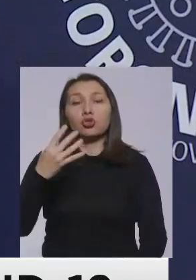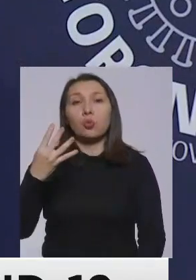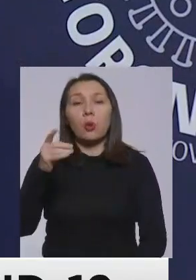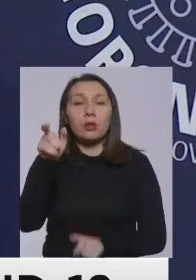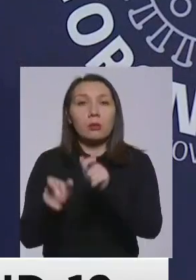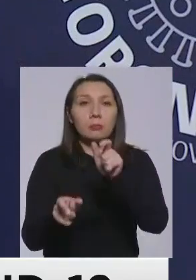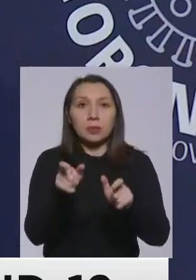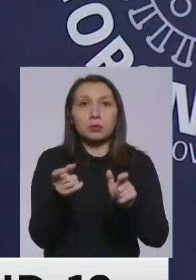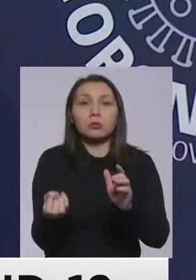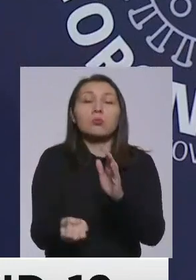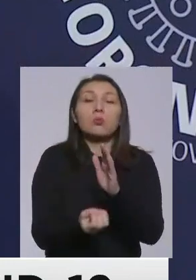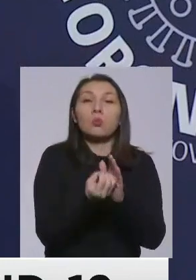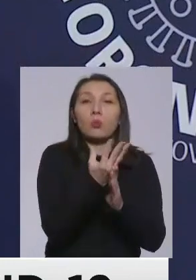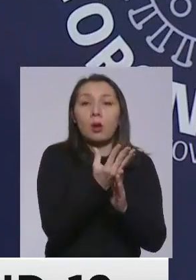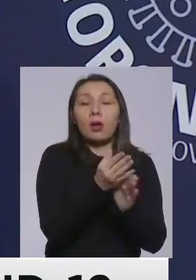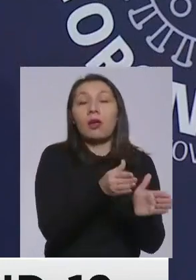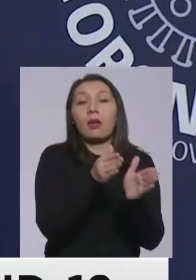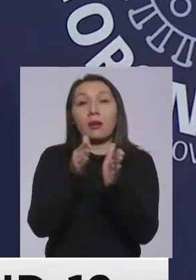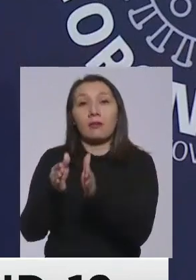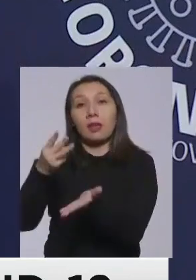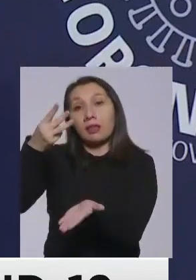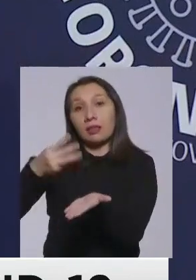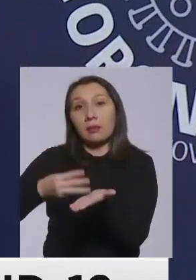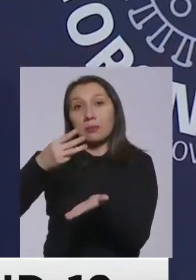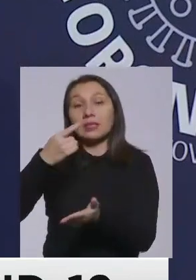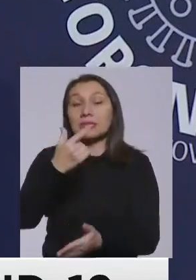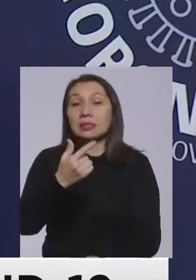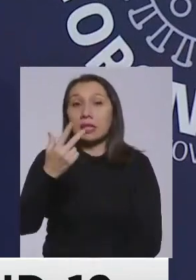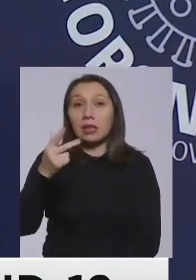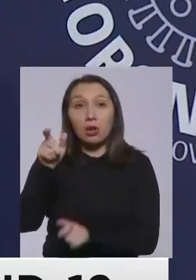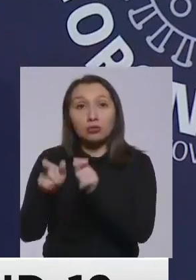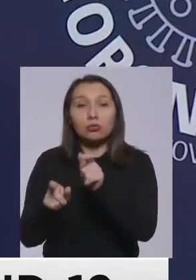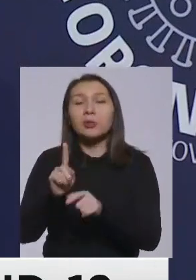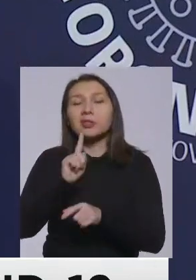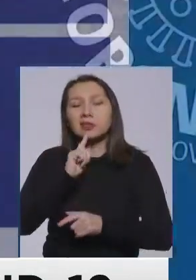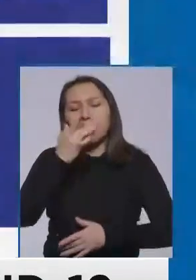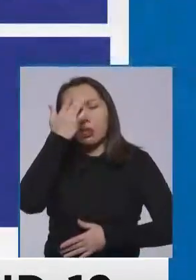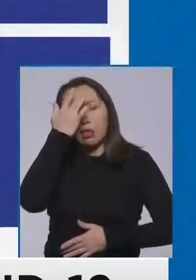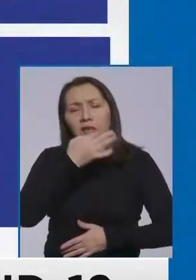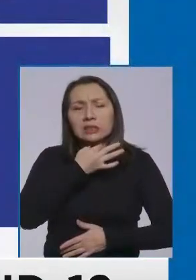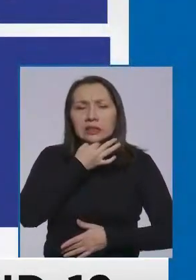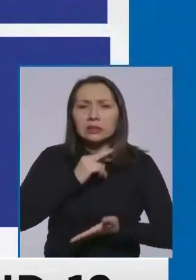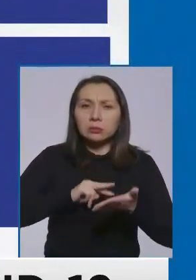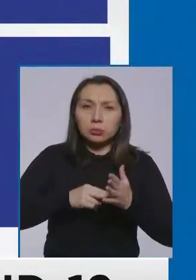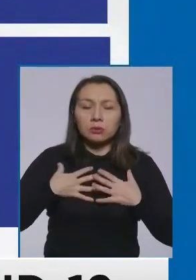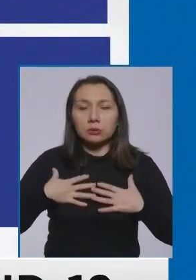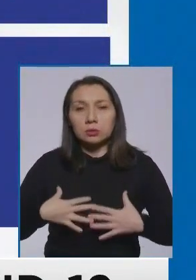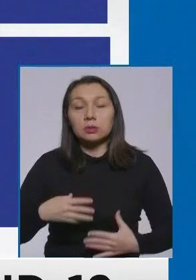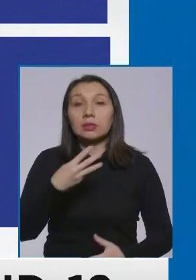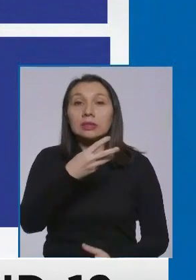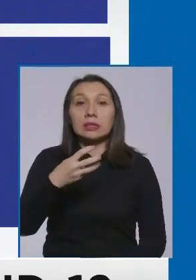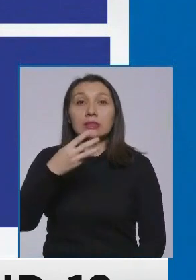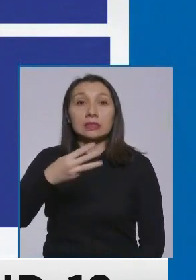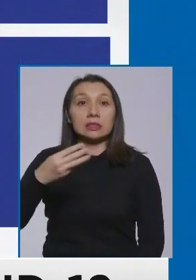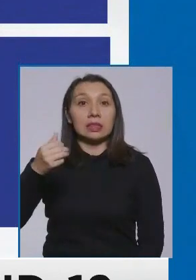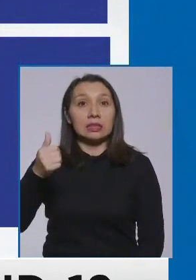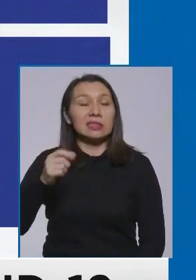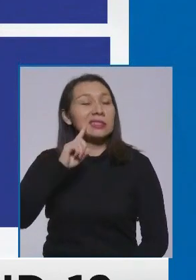casos nuevos de los cuales 3 mil 78 son personas con síntomas 336